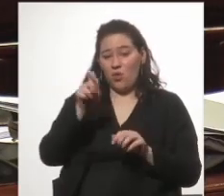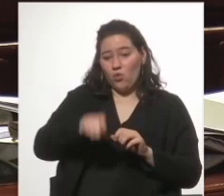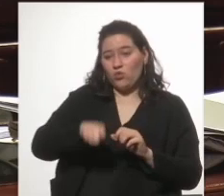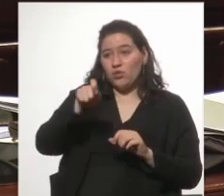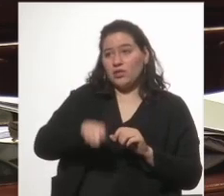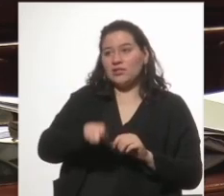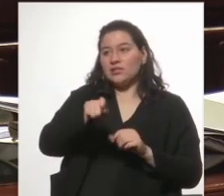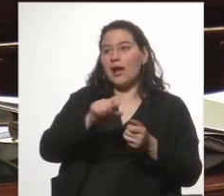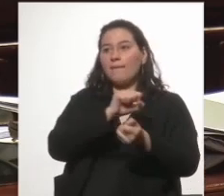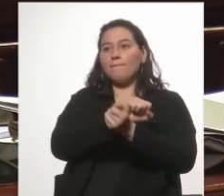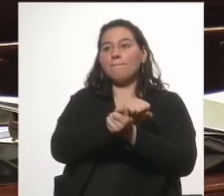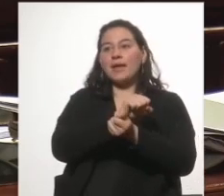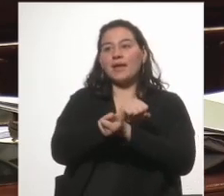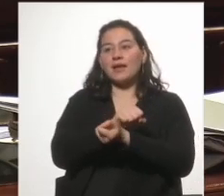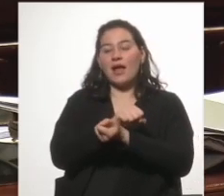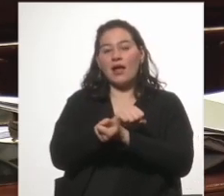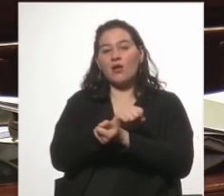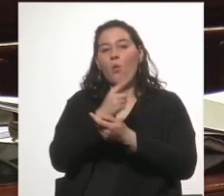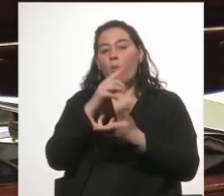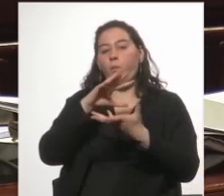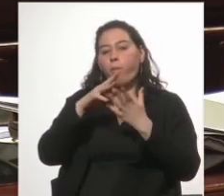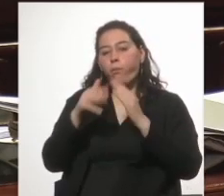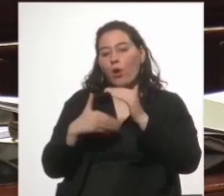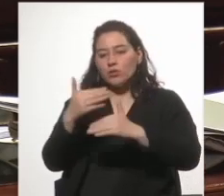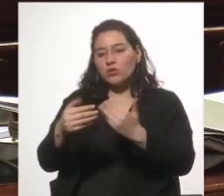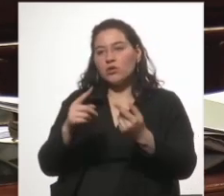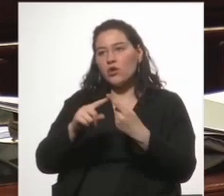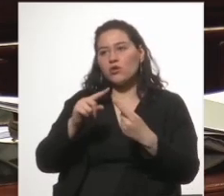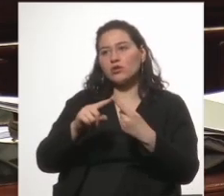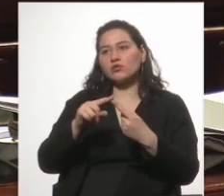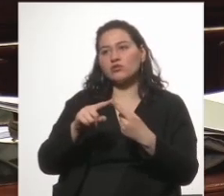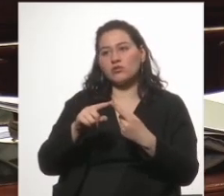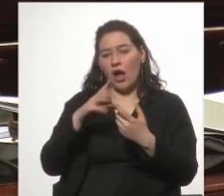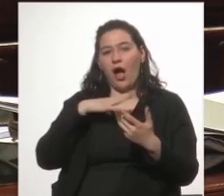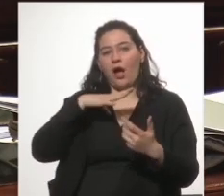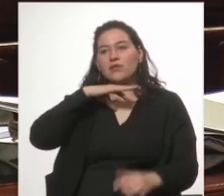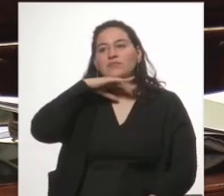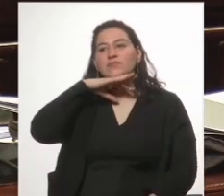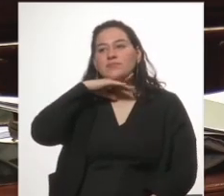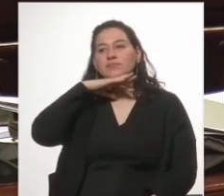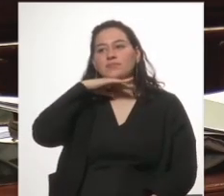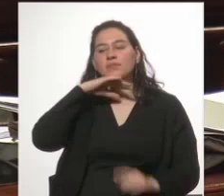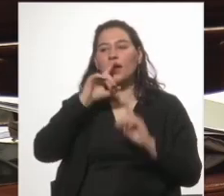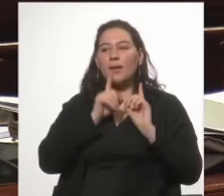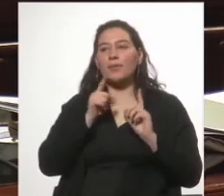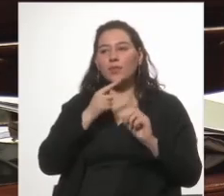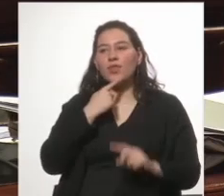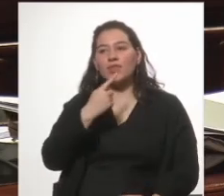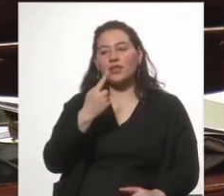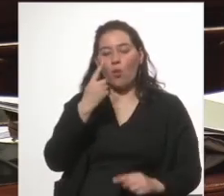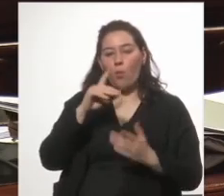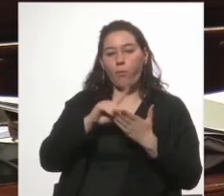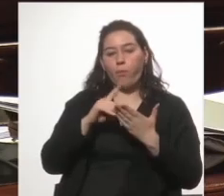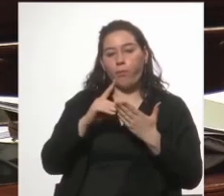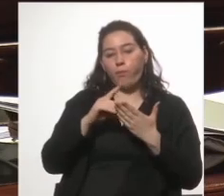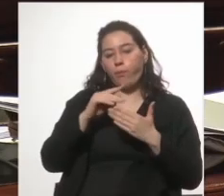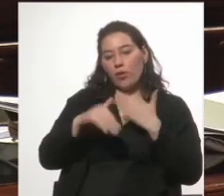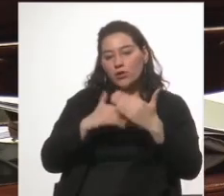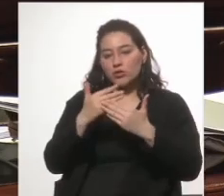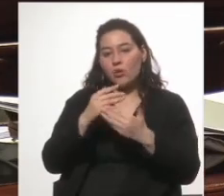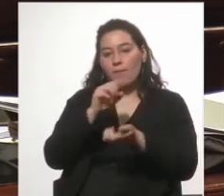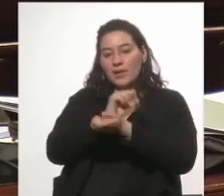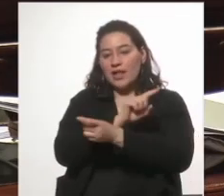e impone un proceso de negociación que puede tener hasta ribetes extorsivos. Como se ha señalado, estamos ante un proceso penal sin juez,